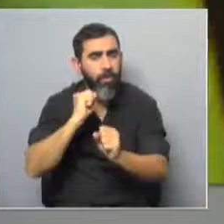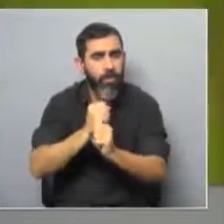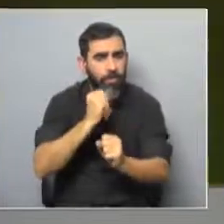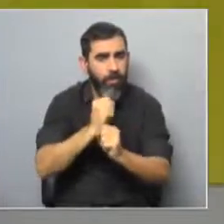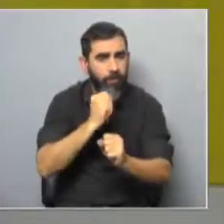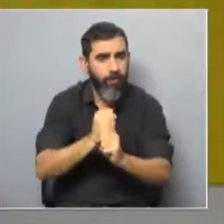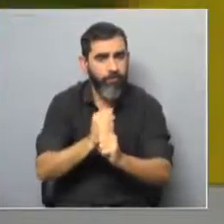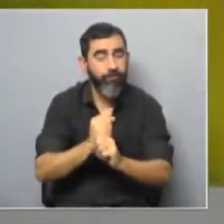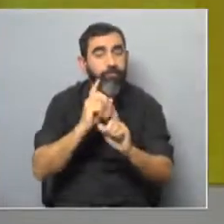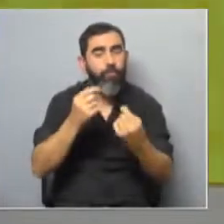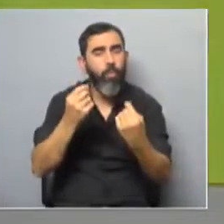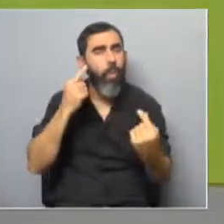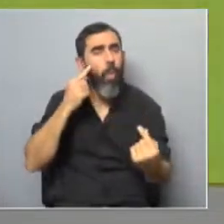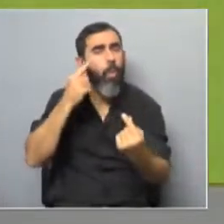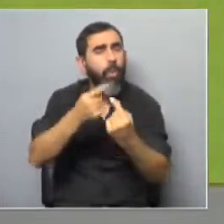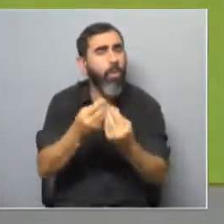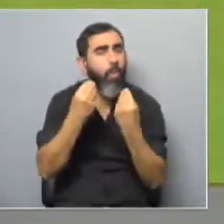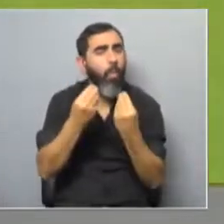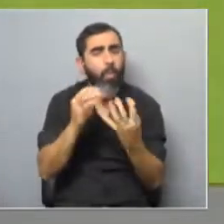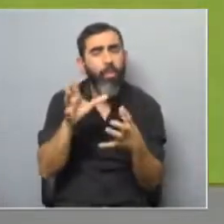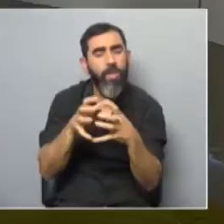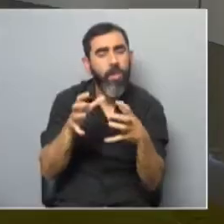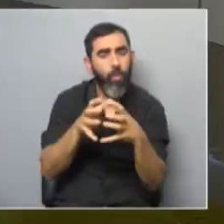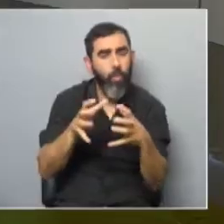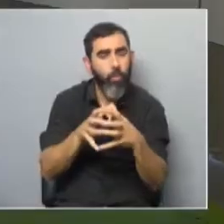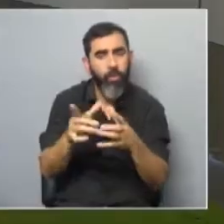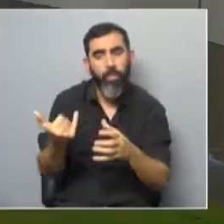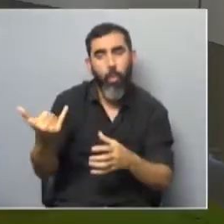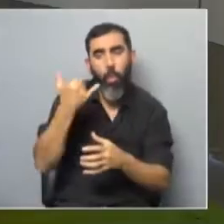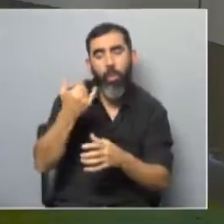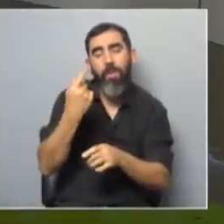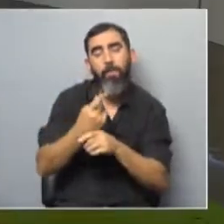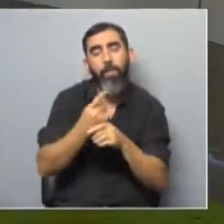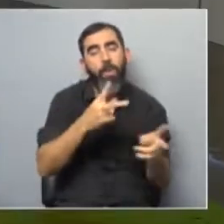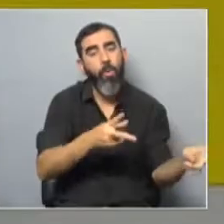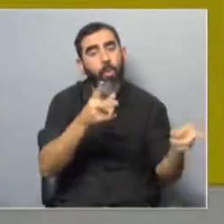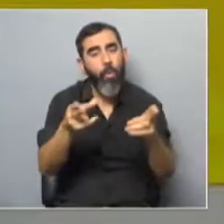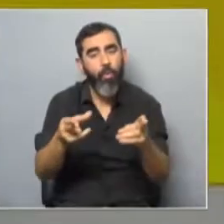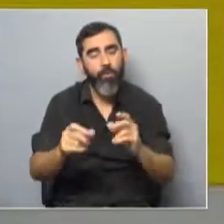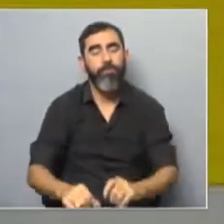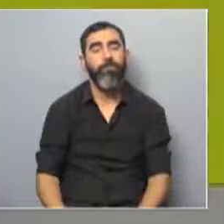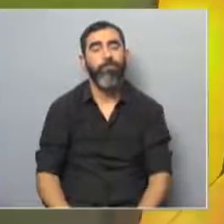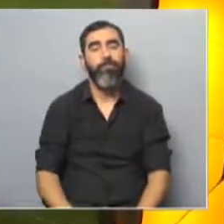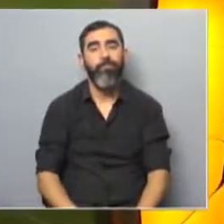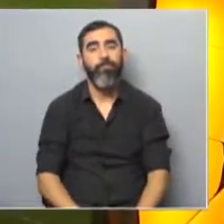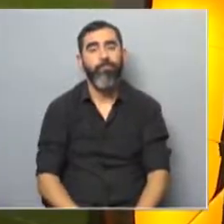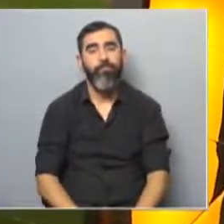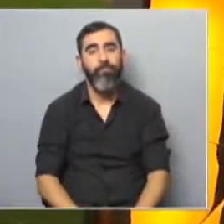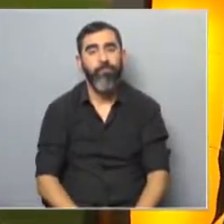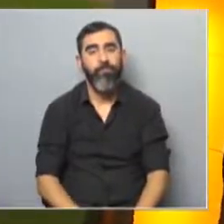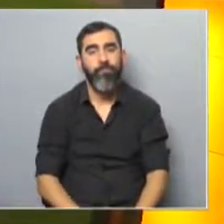y también los objetivos de Ecobio Uruguay. Eso es lo que nos cuenta Hugo en la primera parte del informe.